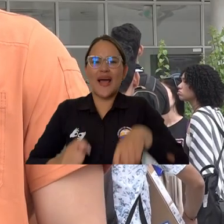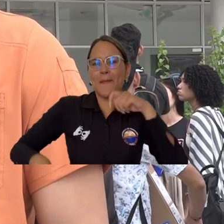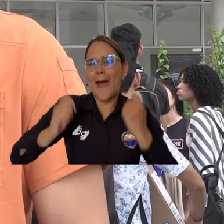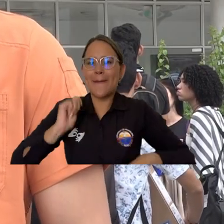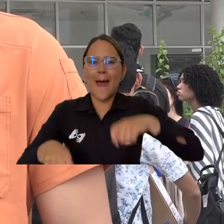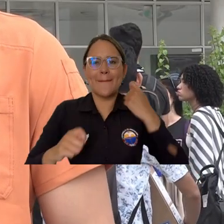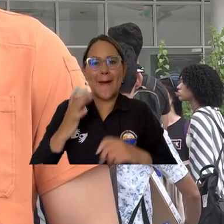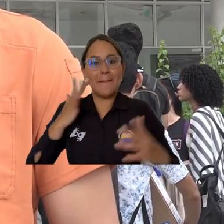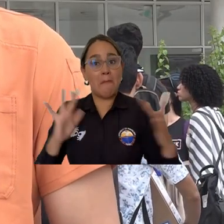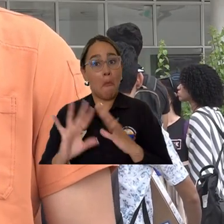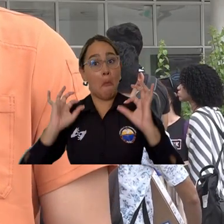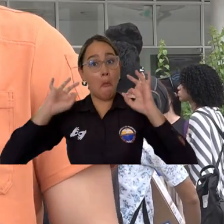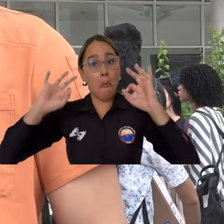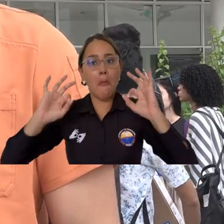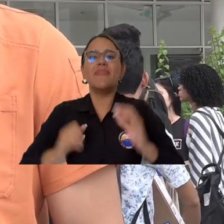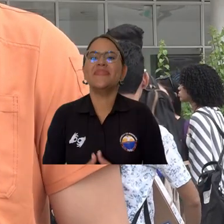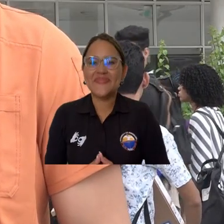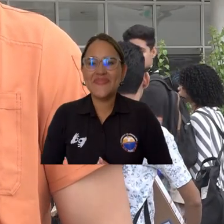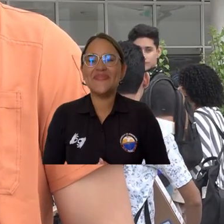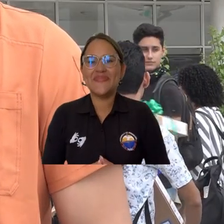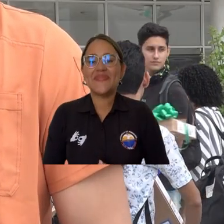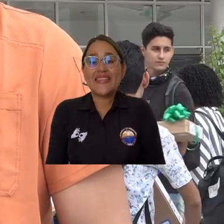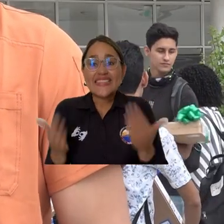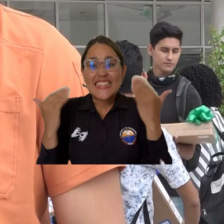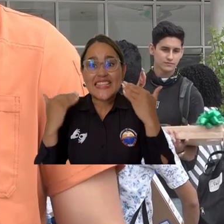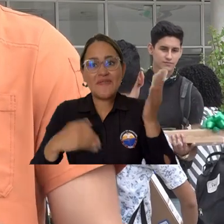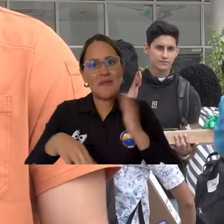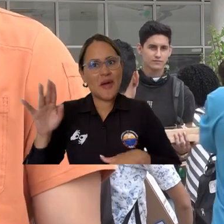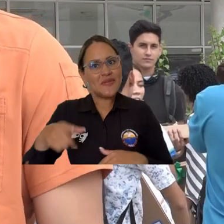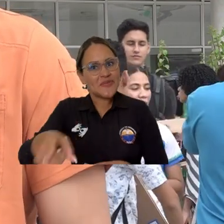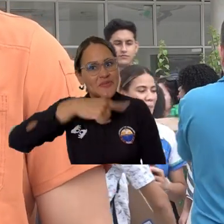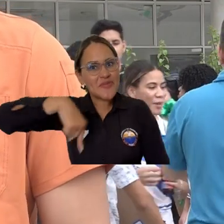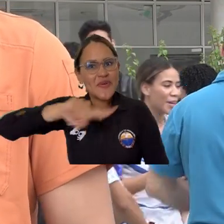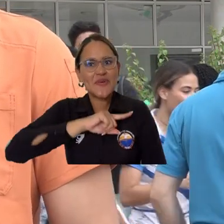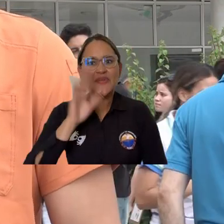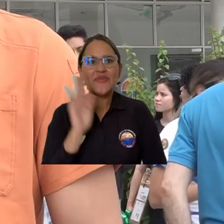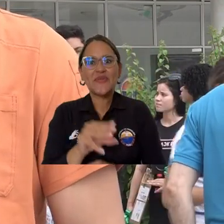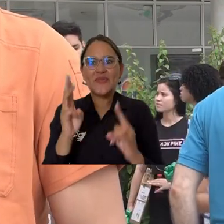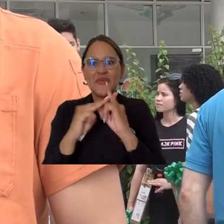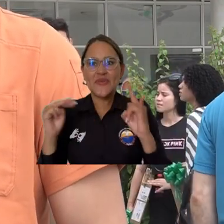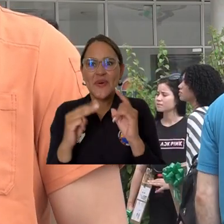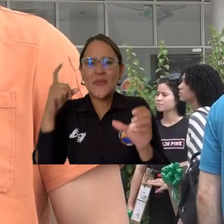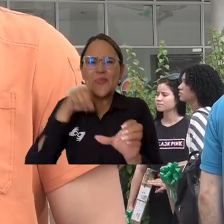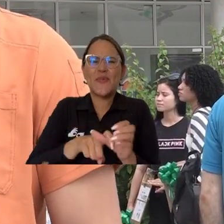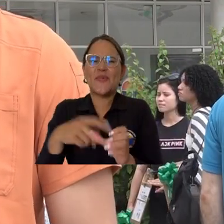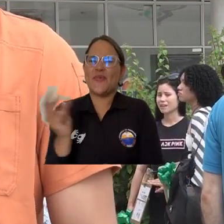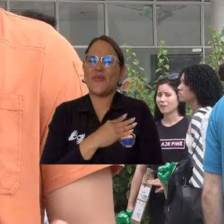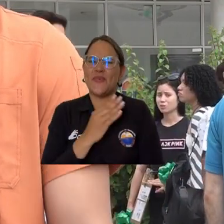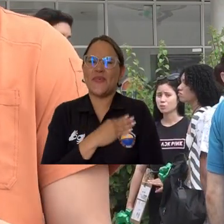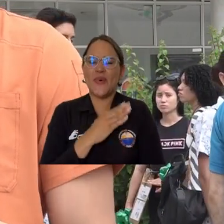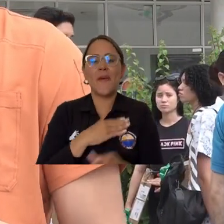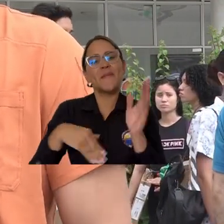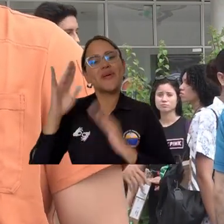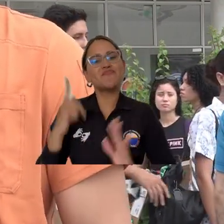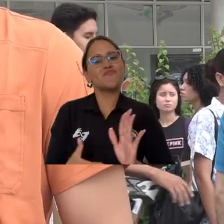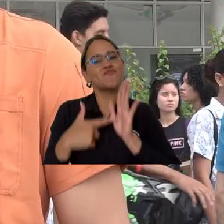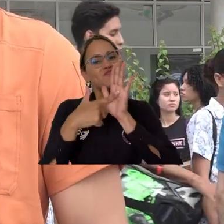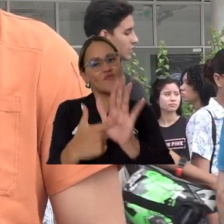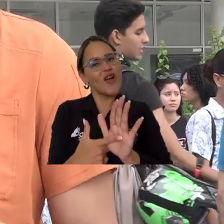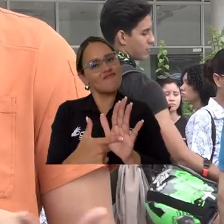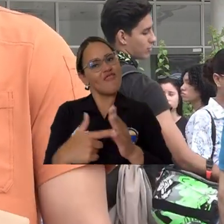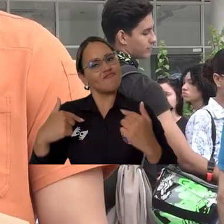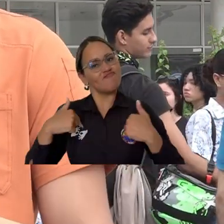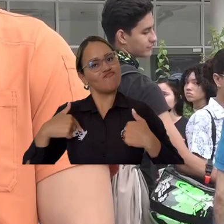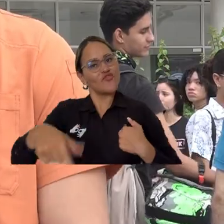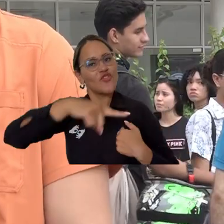de pertenencia el hacer parte de esta casa de estudio y el ser incentivados no solamente con el llevar el nombre Unimagdalena, sino